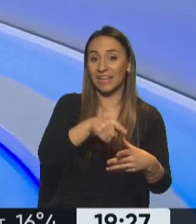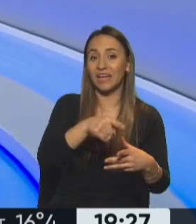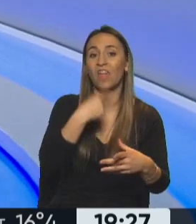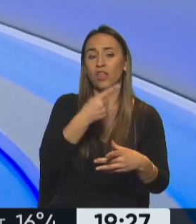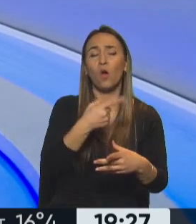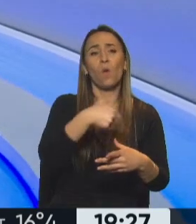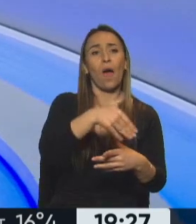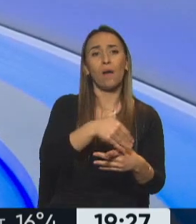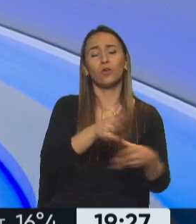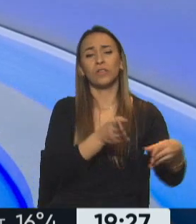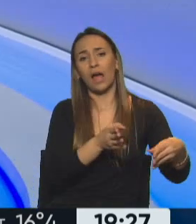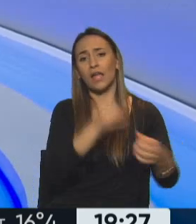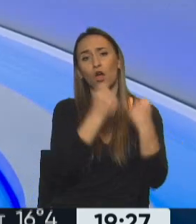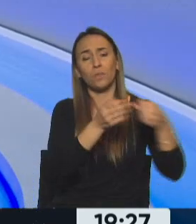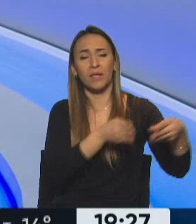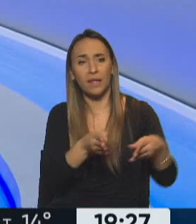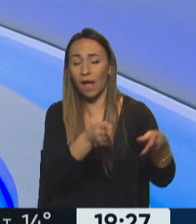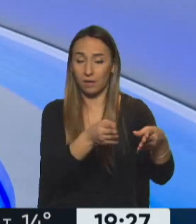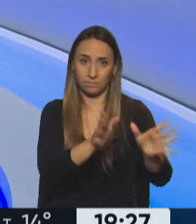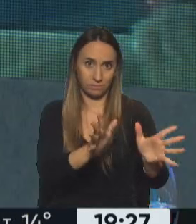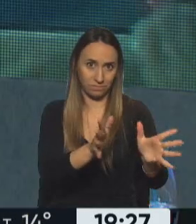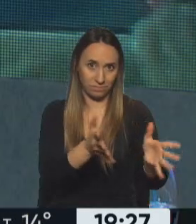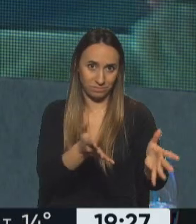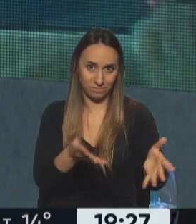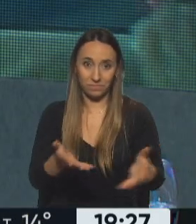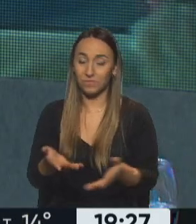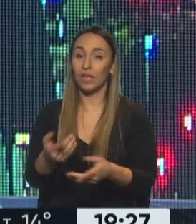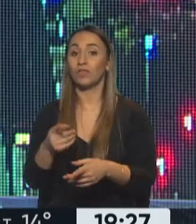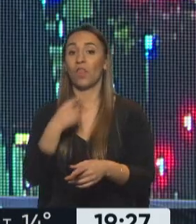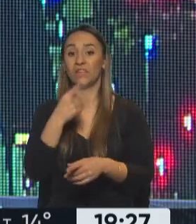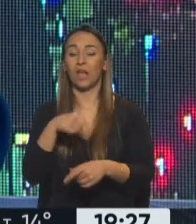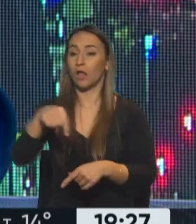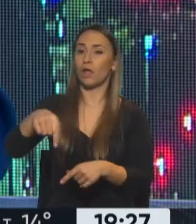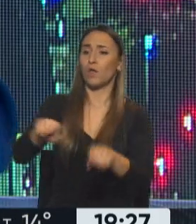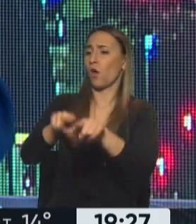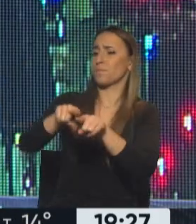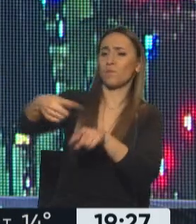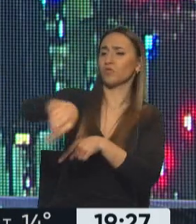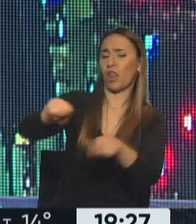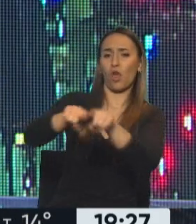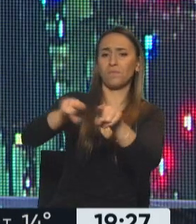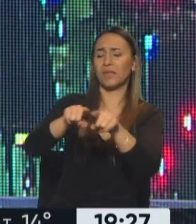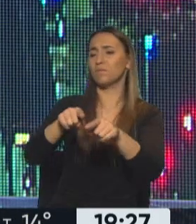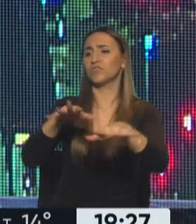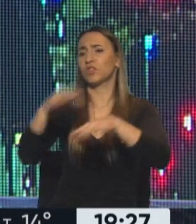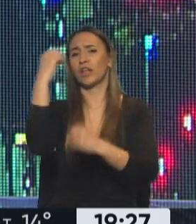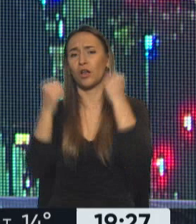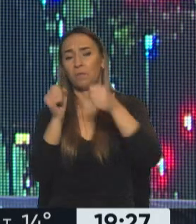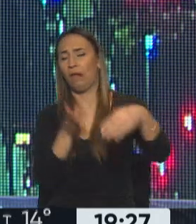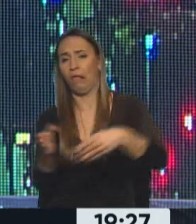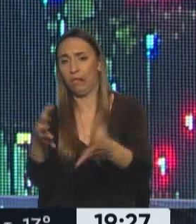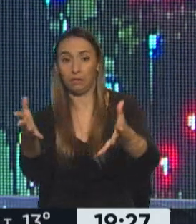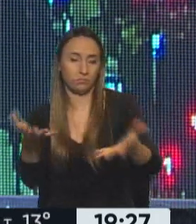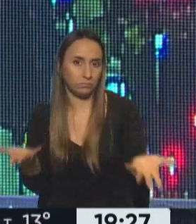reperfilamiento. Pero hoy nos estaban diciendo el mismo que íbamos a eso. Otros pronósticos, el dólar a cualquier valor, porque